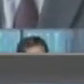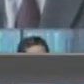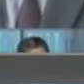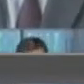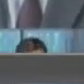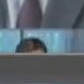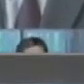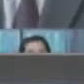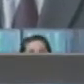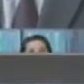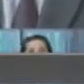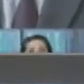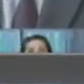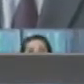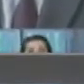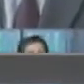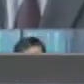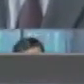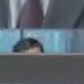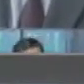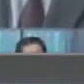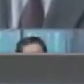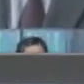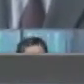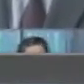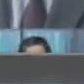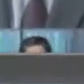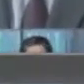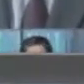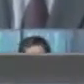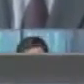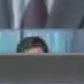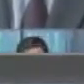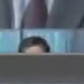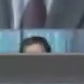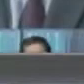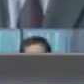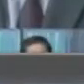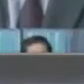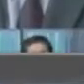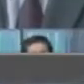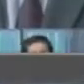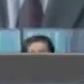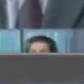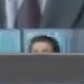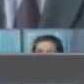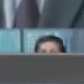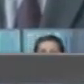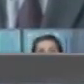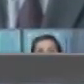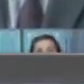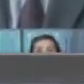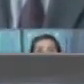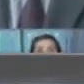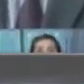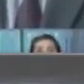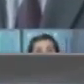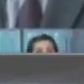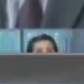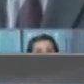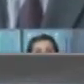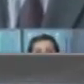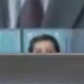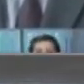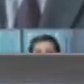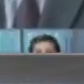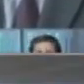agradecerles muchísimo por este por este trabajo y aquí estamos en personas aquí para para de nuevo agradecerles a